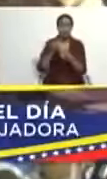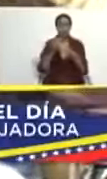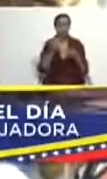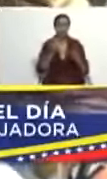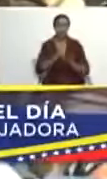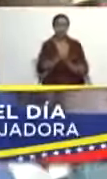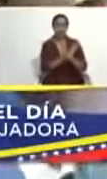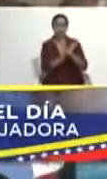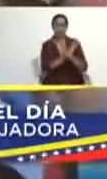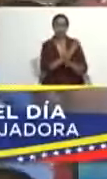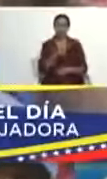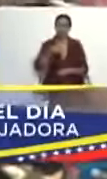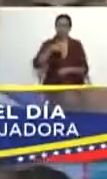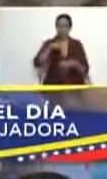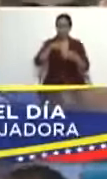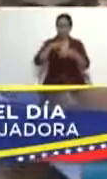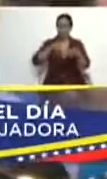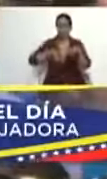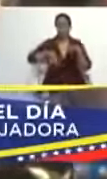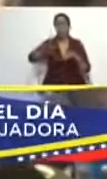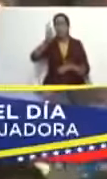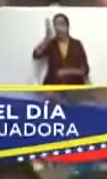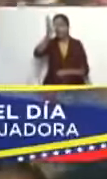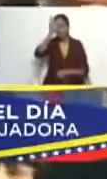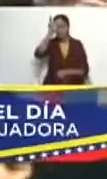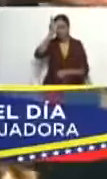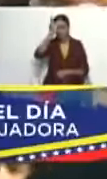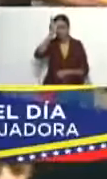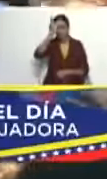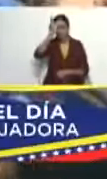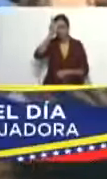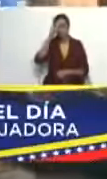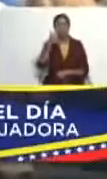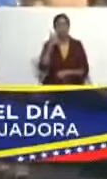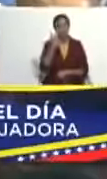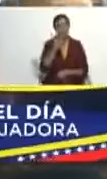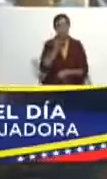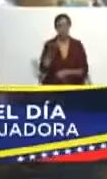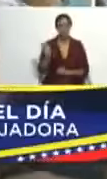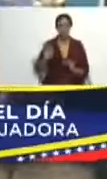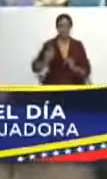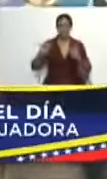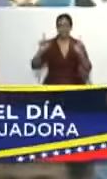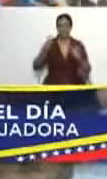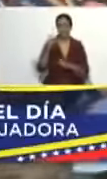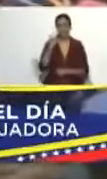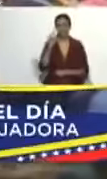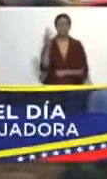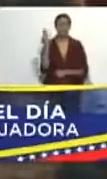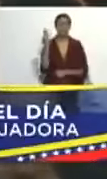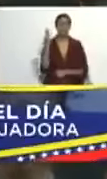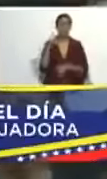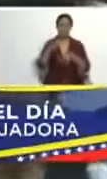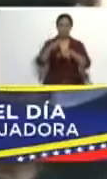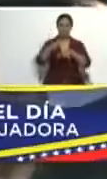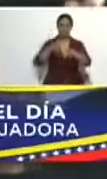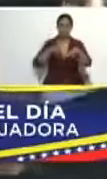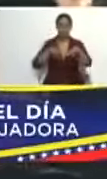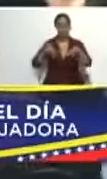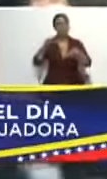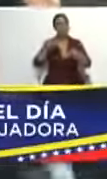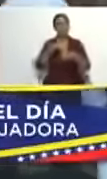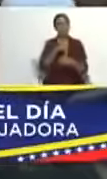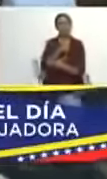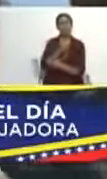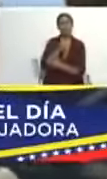esta multitud en coro, con la vista que tenemos de esta sierra rebelde,